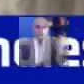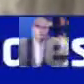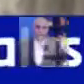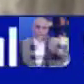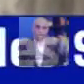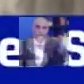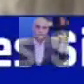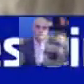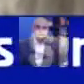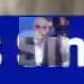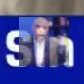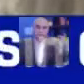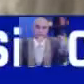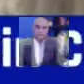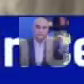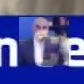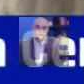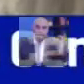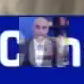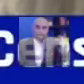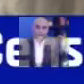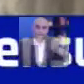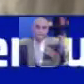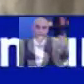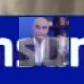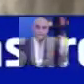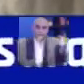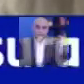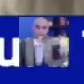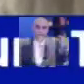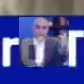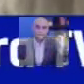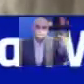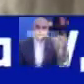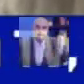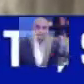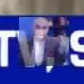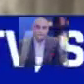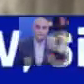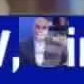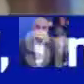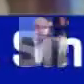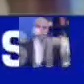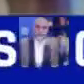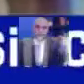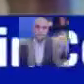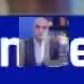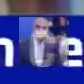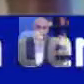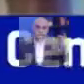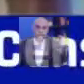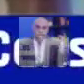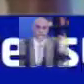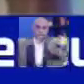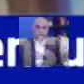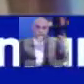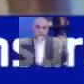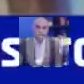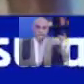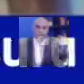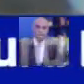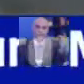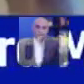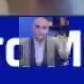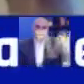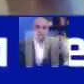de esta familia sin censura. Doctor, te saludo con mucho gusto. Buenos días, ¿cómo estás? Muy buen día, ¿qué tal, Vicente? ¿Cómo te